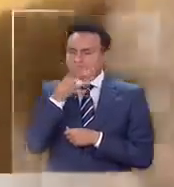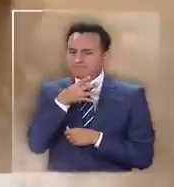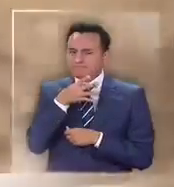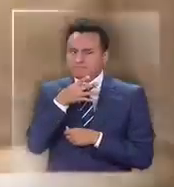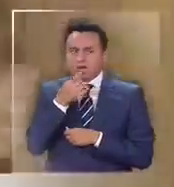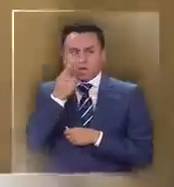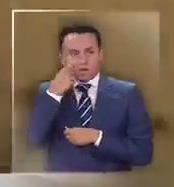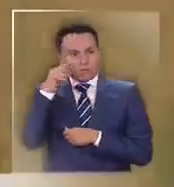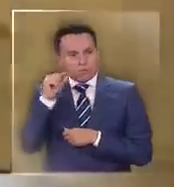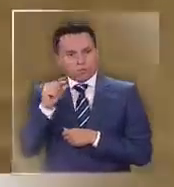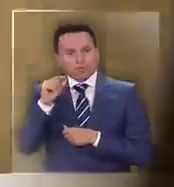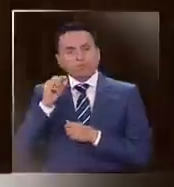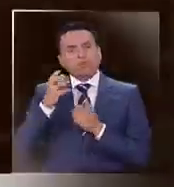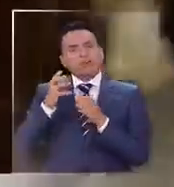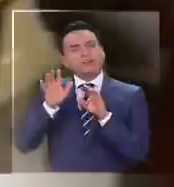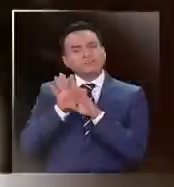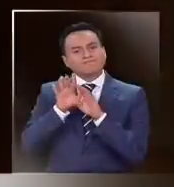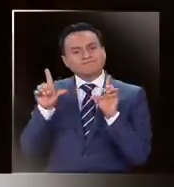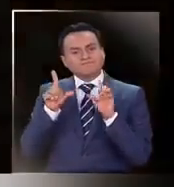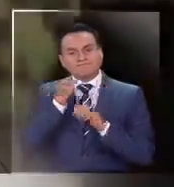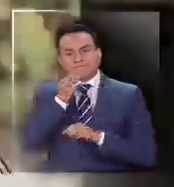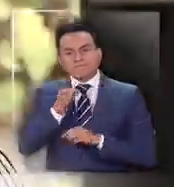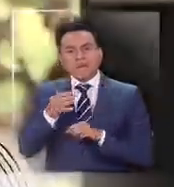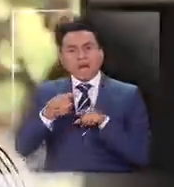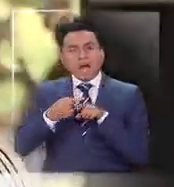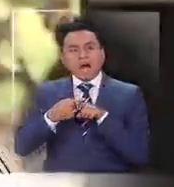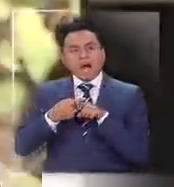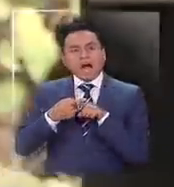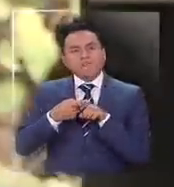poco conocidas en la industria. El abuso suele